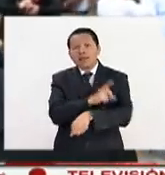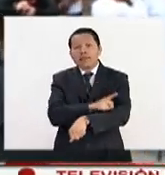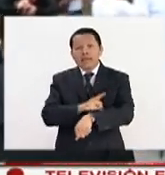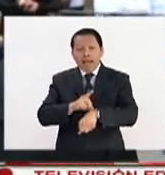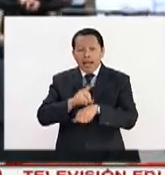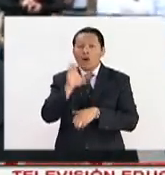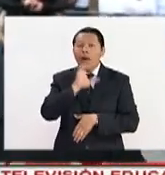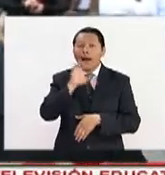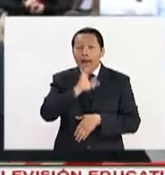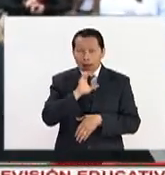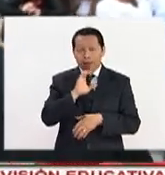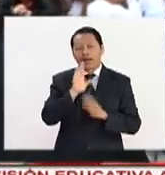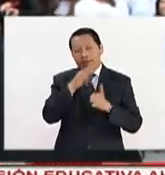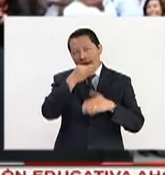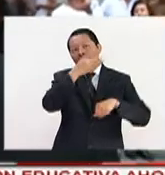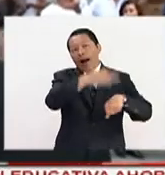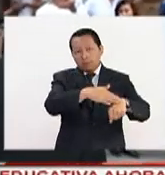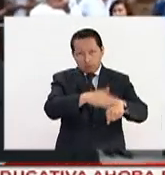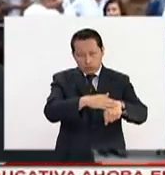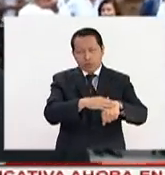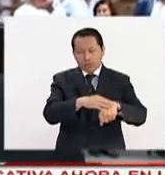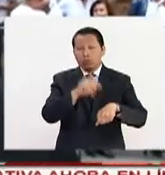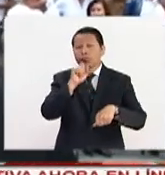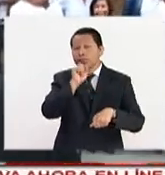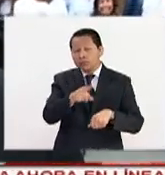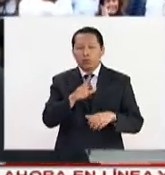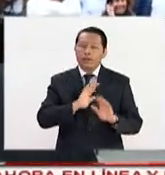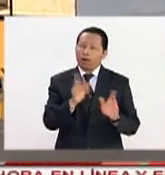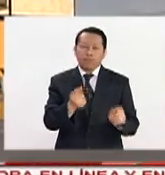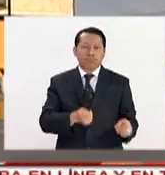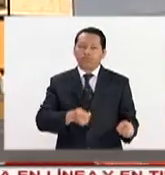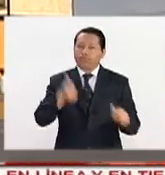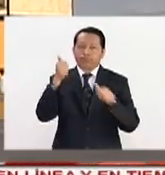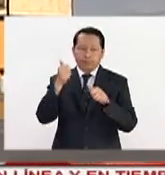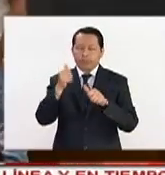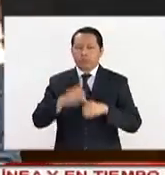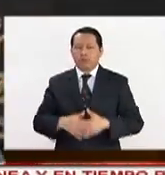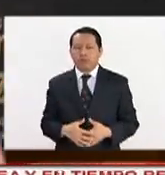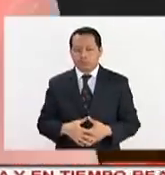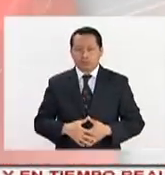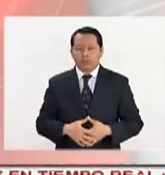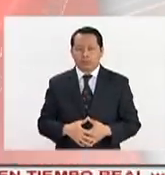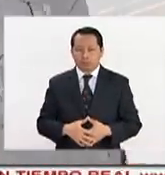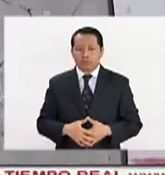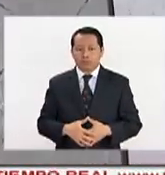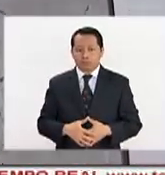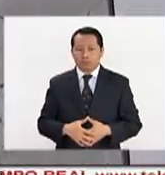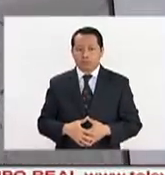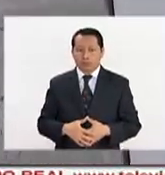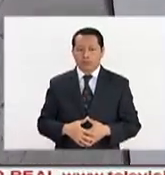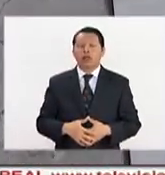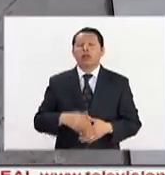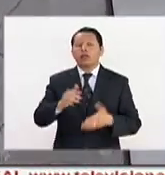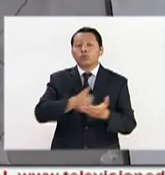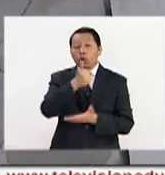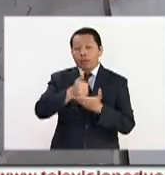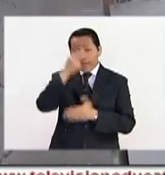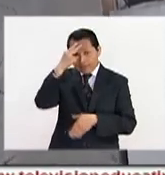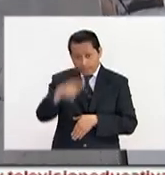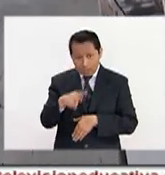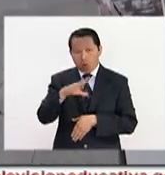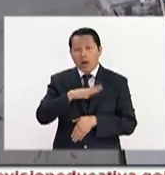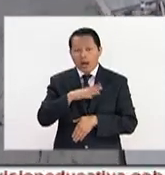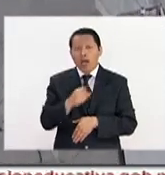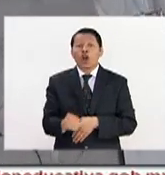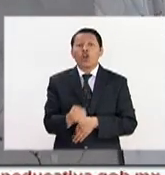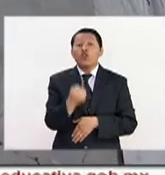Venustiano Carranza, Israel Moreno Rivera, sobre su destitución inmediata del cargo. En la Ciudad de México